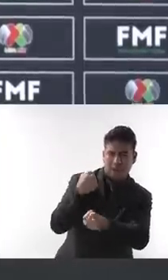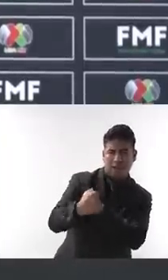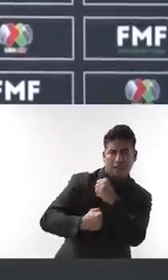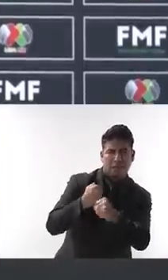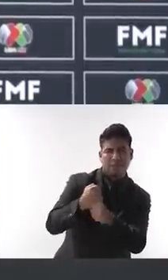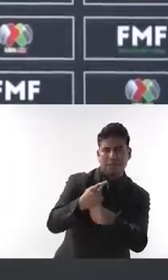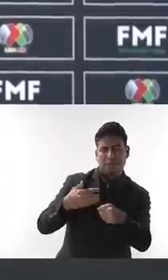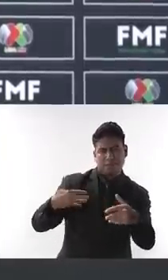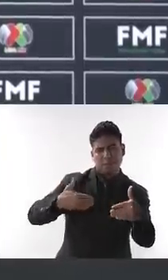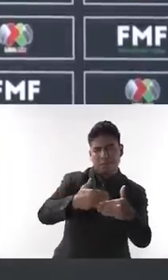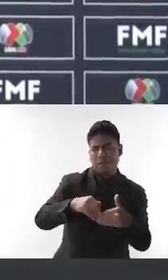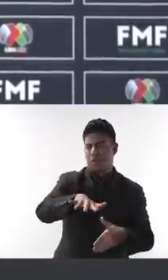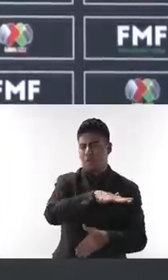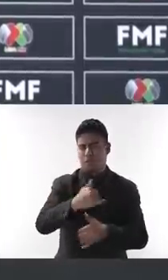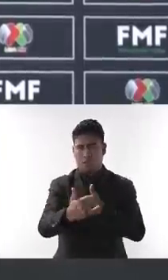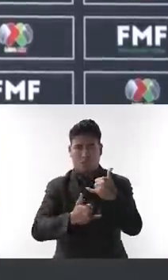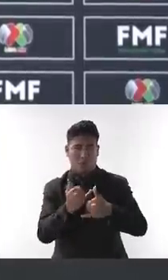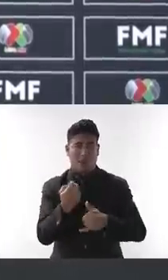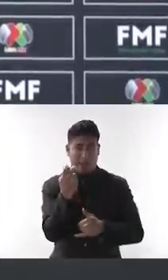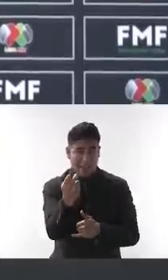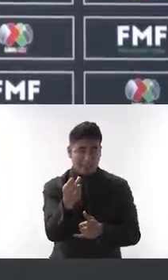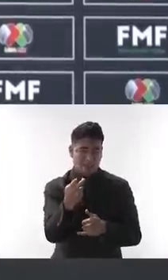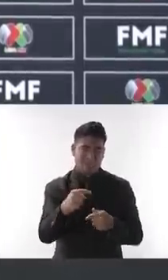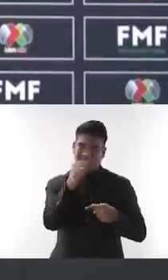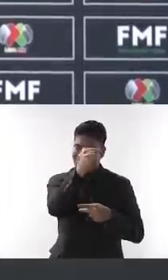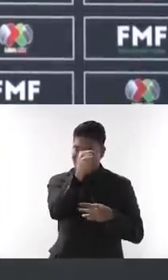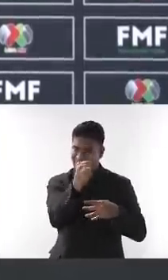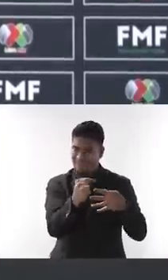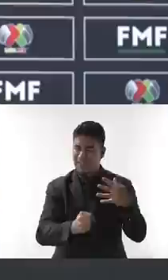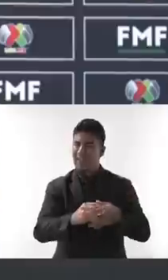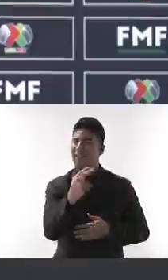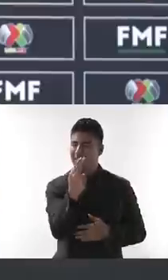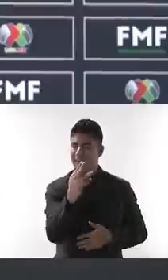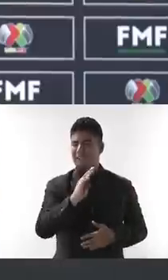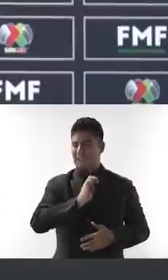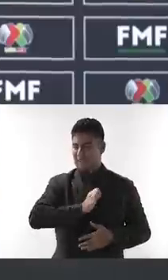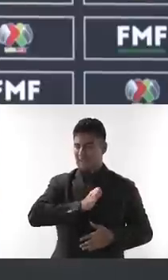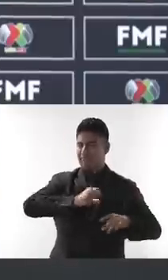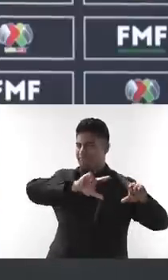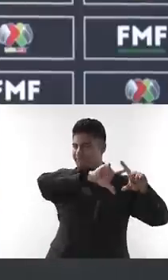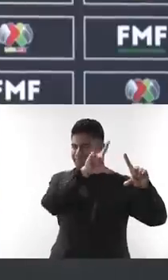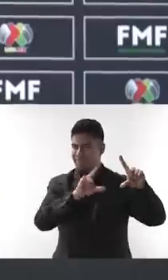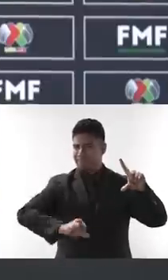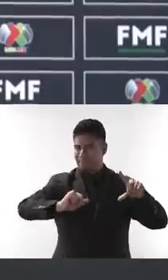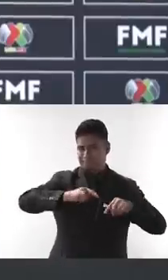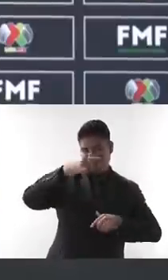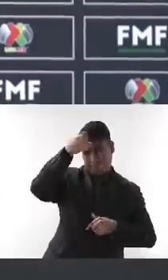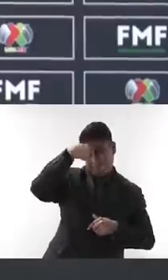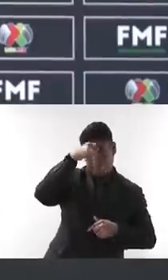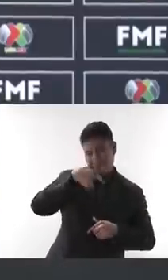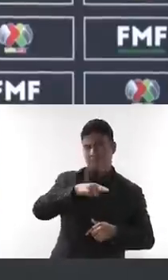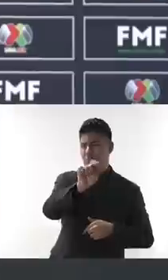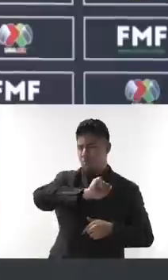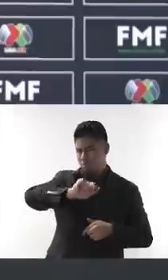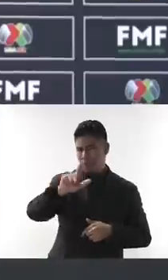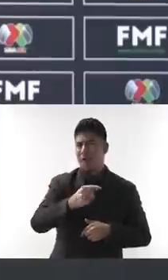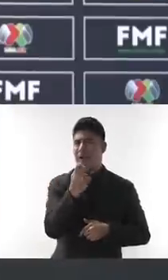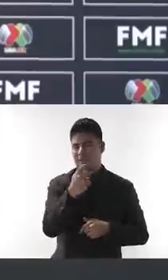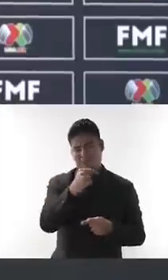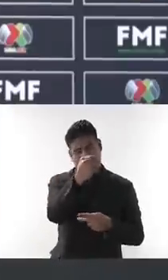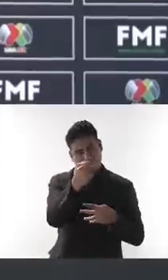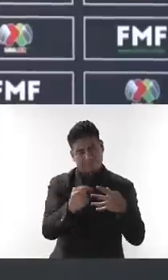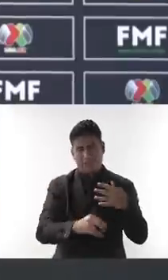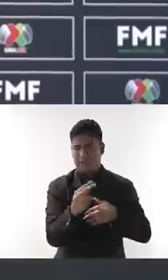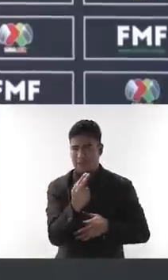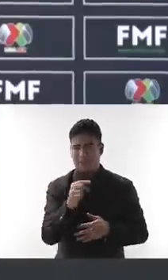sus jugadores. Este tipo de características o esta serie de características son las que han estado revisando tanto el